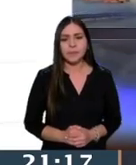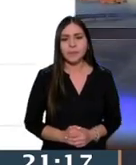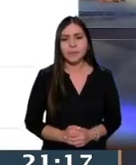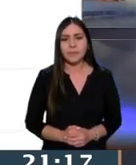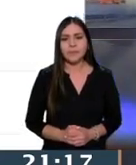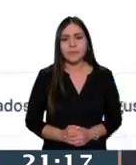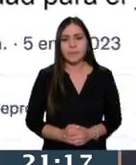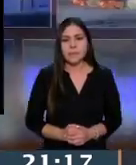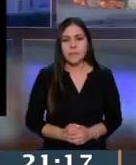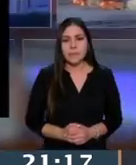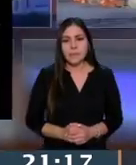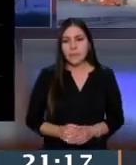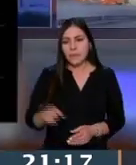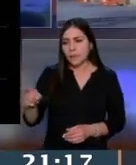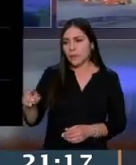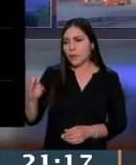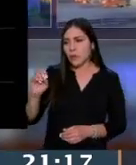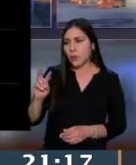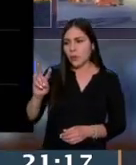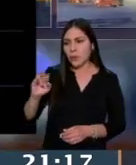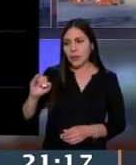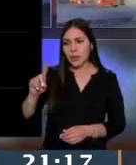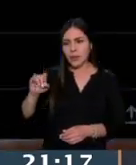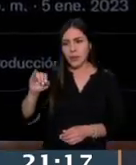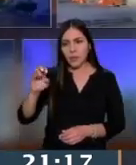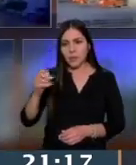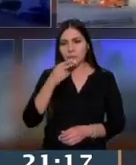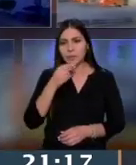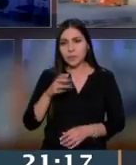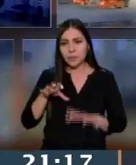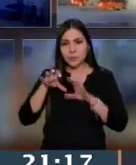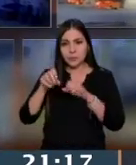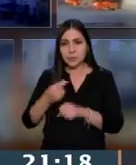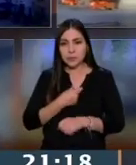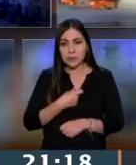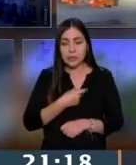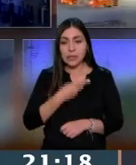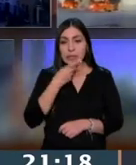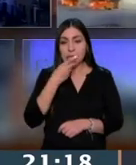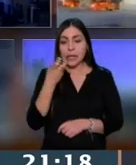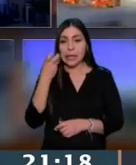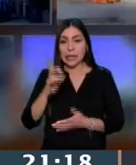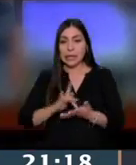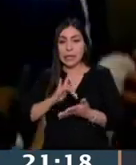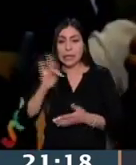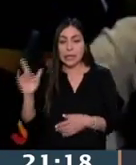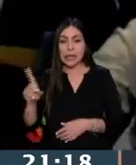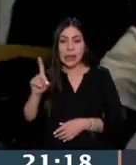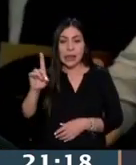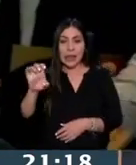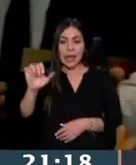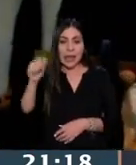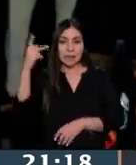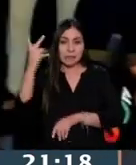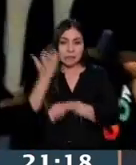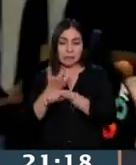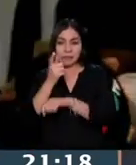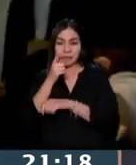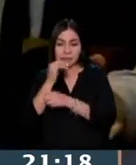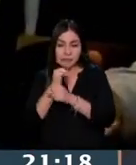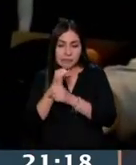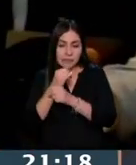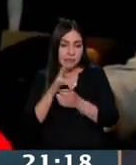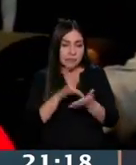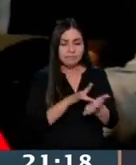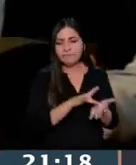Es falso que la detención de Ovidio Guzmán se realizó con información e inteligencia de la DEA. el canciller Marcelo Ebrard